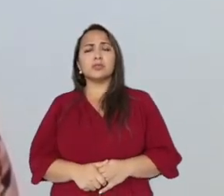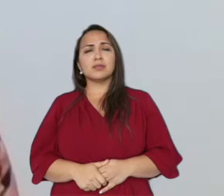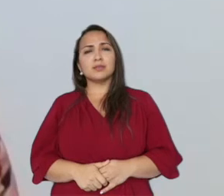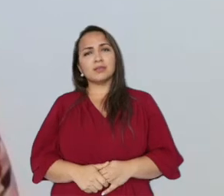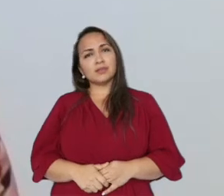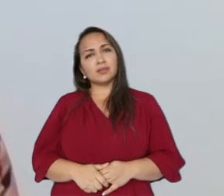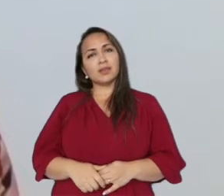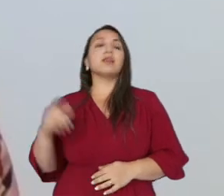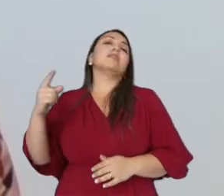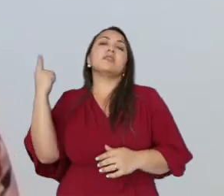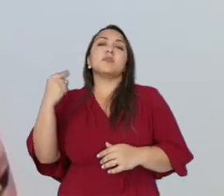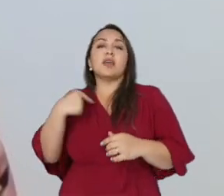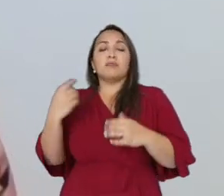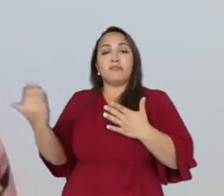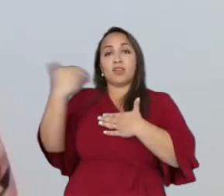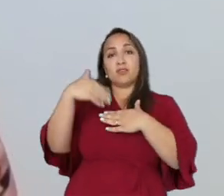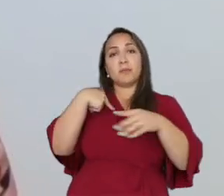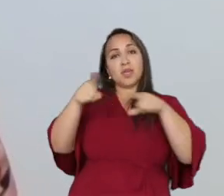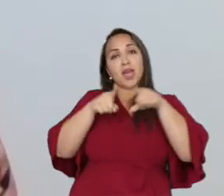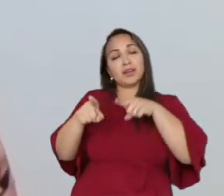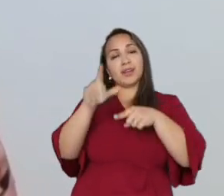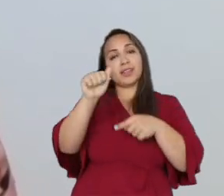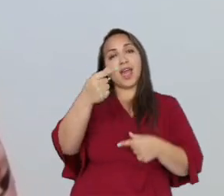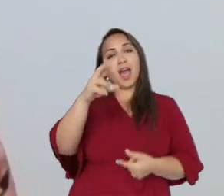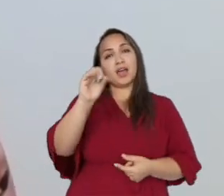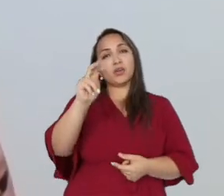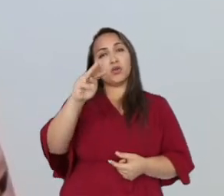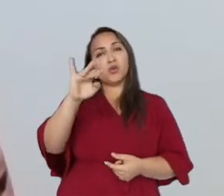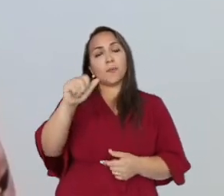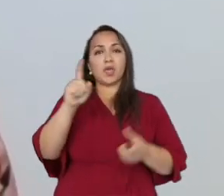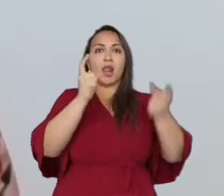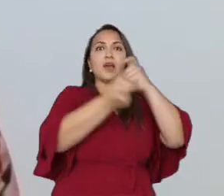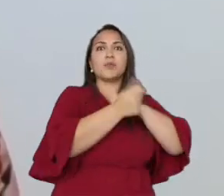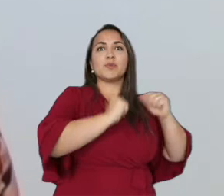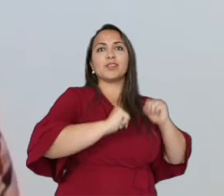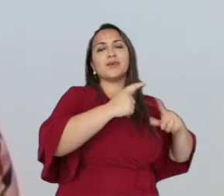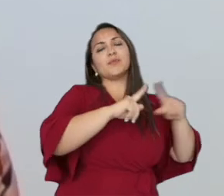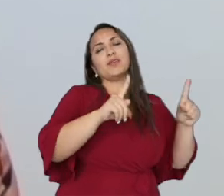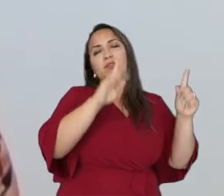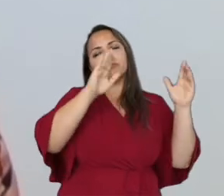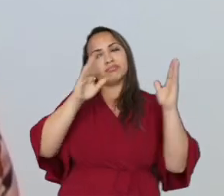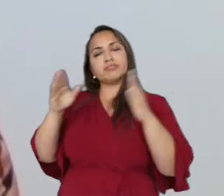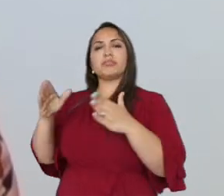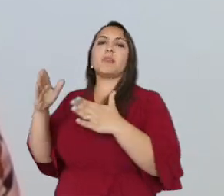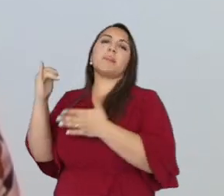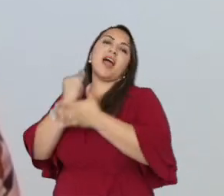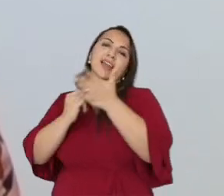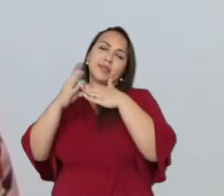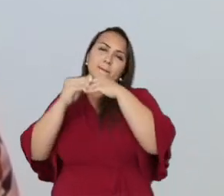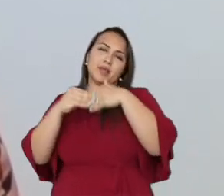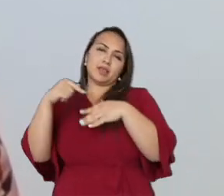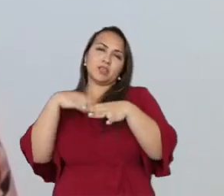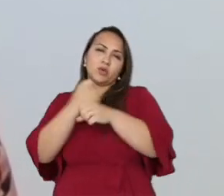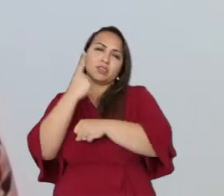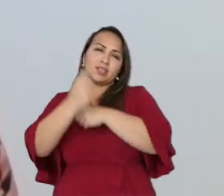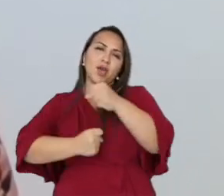Y casi hasta cambio mi carrera de agronomía por la de teatro. Pero me fui para artes plásticas, hice un